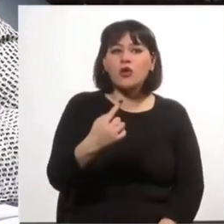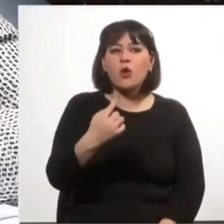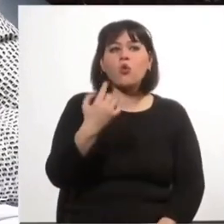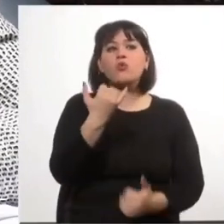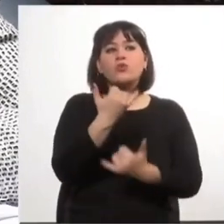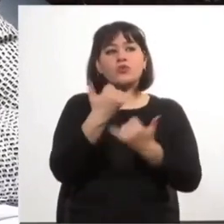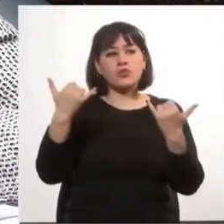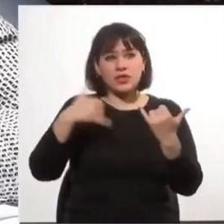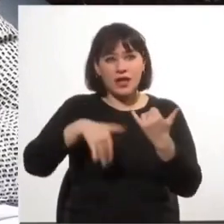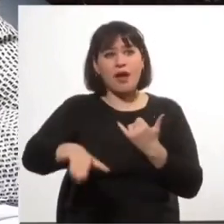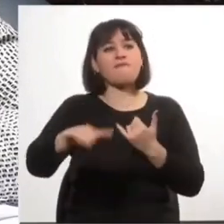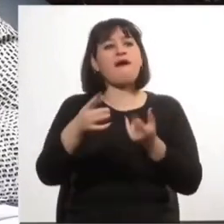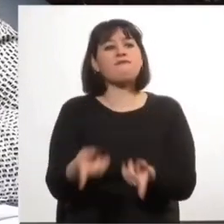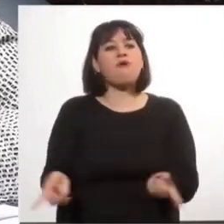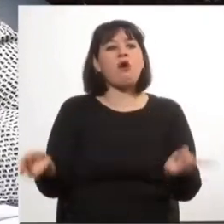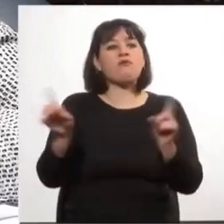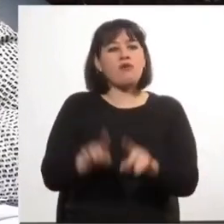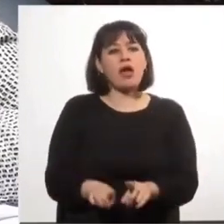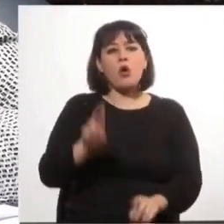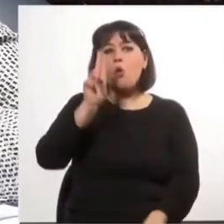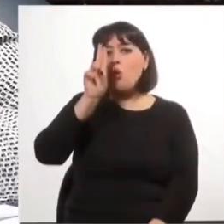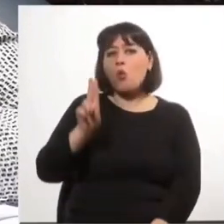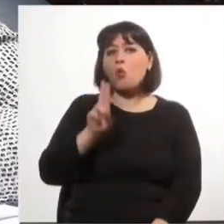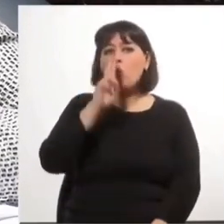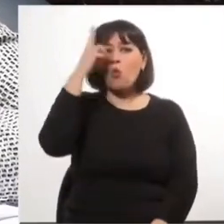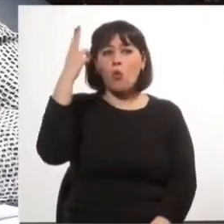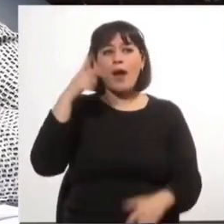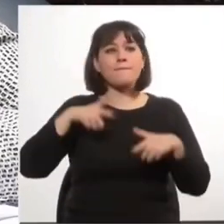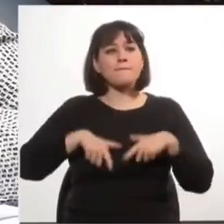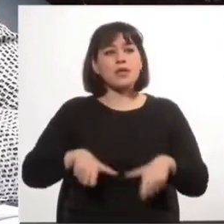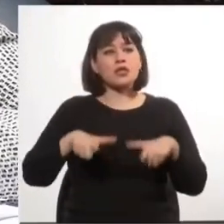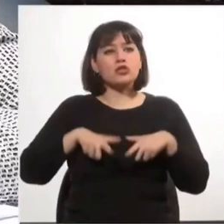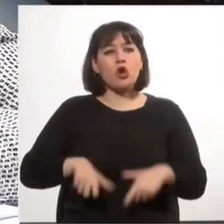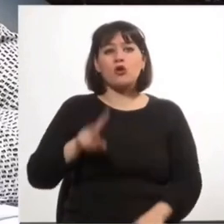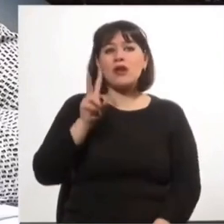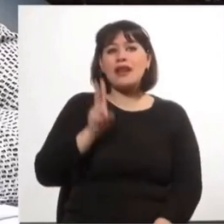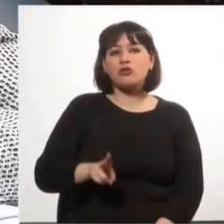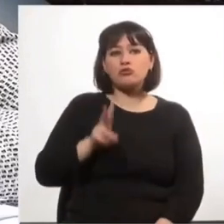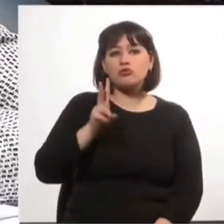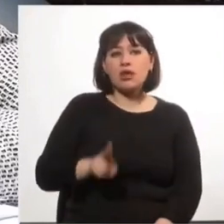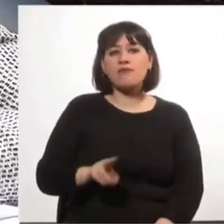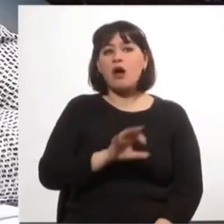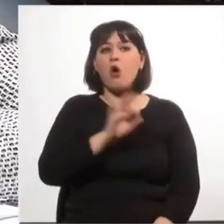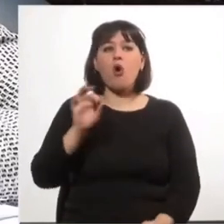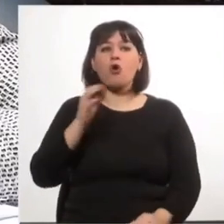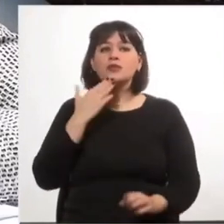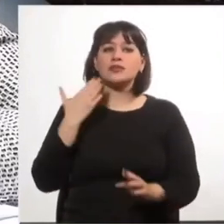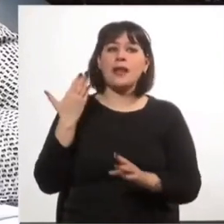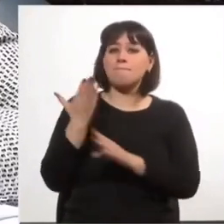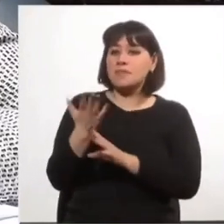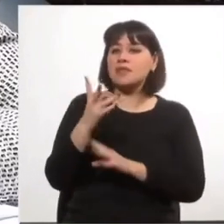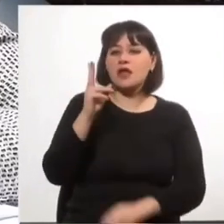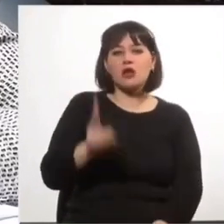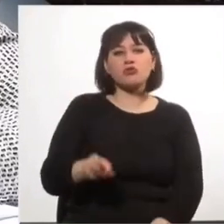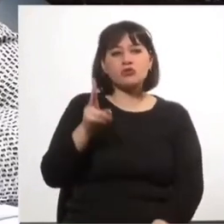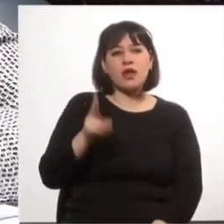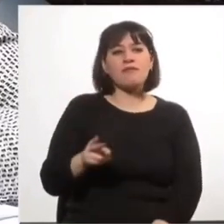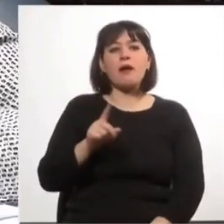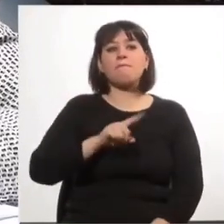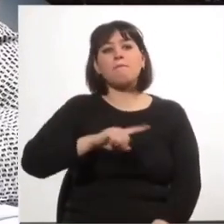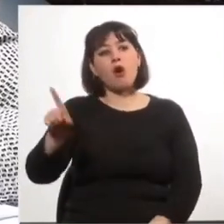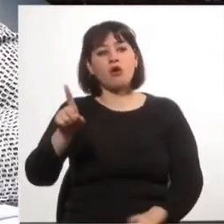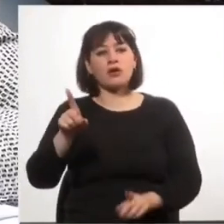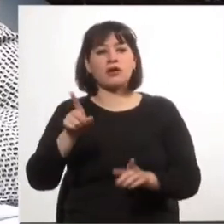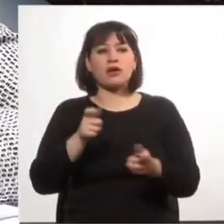día volverá el Uruguay en el que los ministros renunciaban o se les pedía la renuncia por